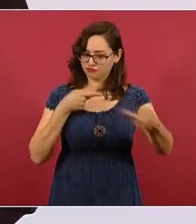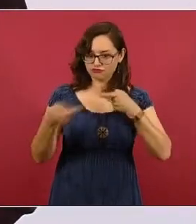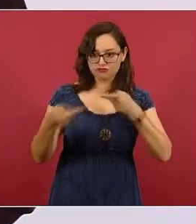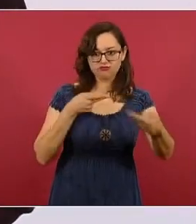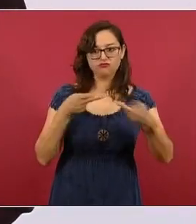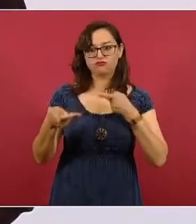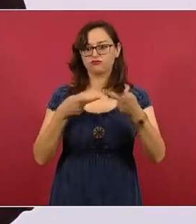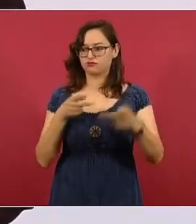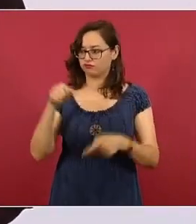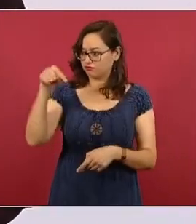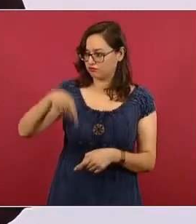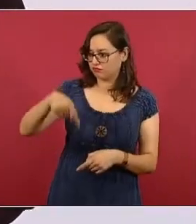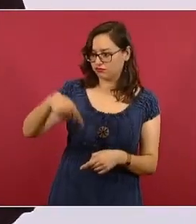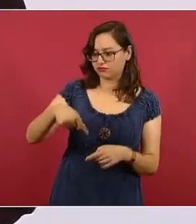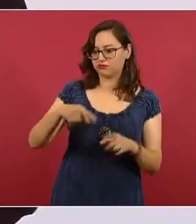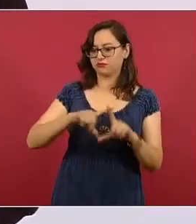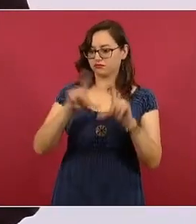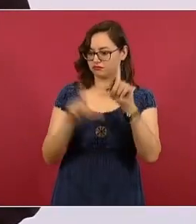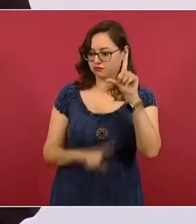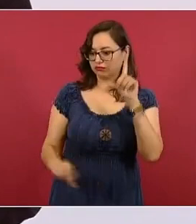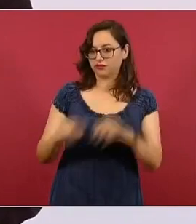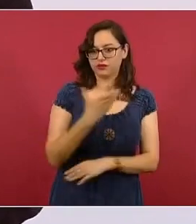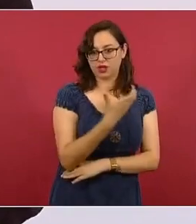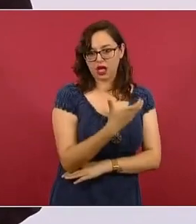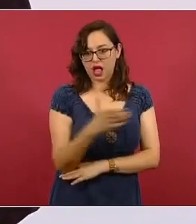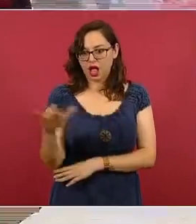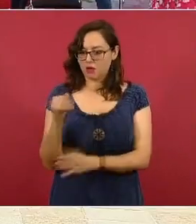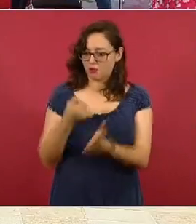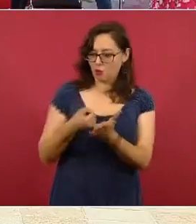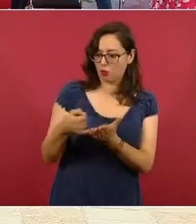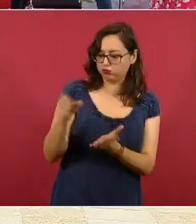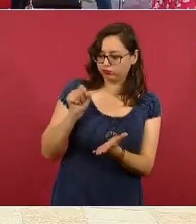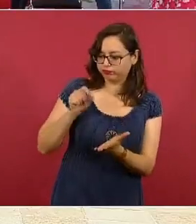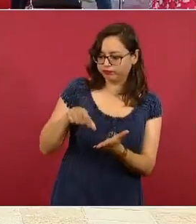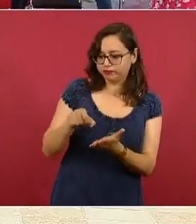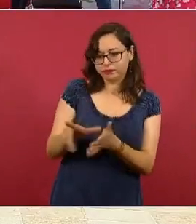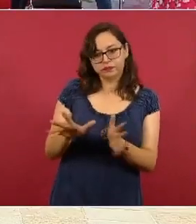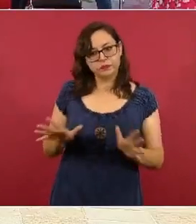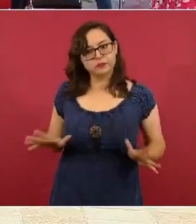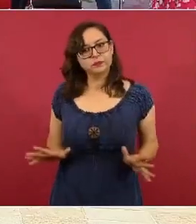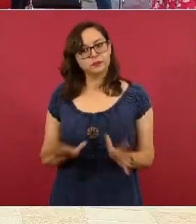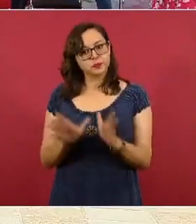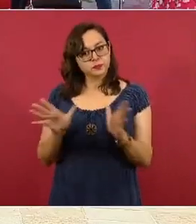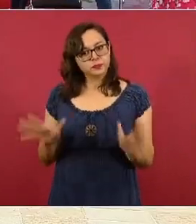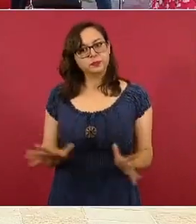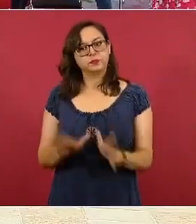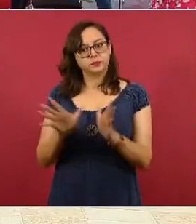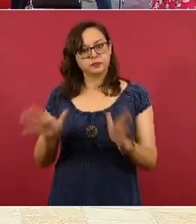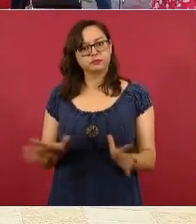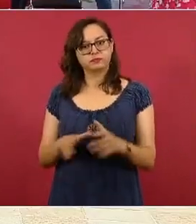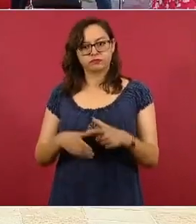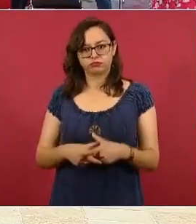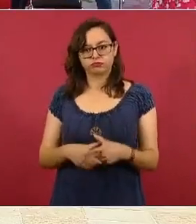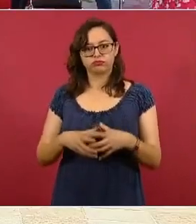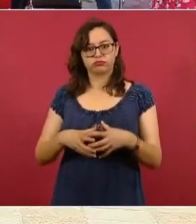impulsar la actividad productiva en el campo. De manera